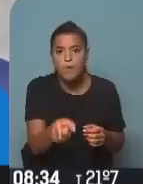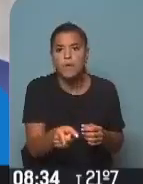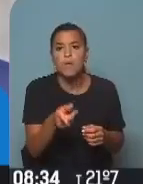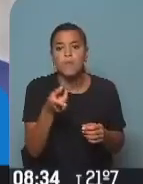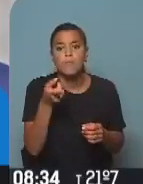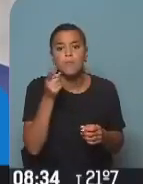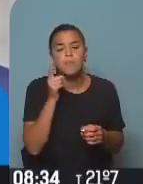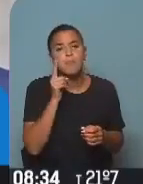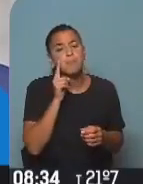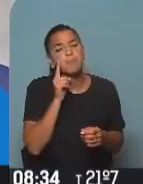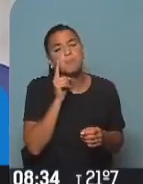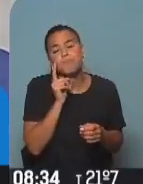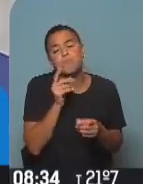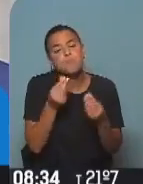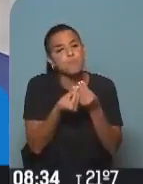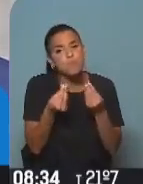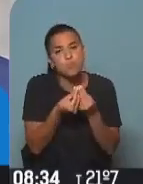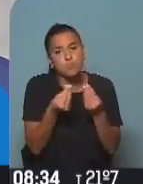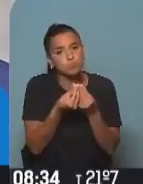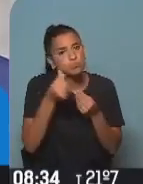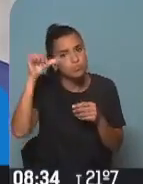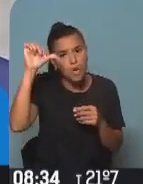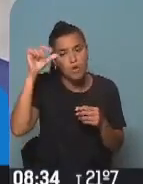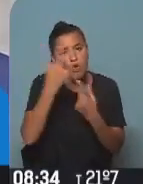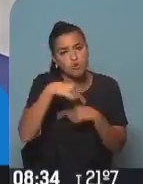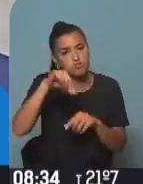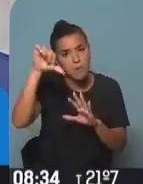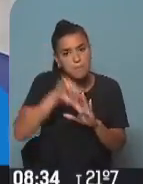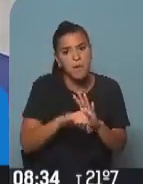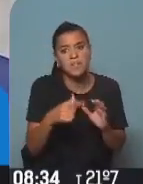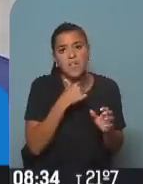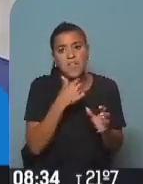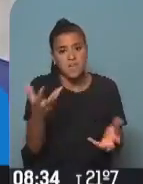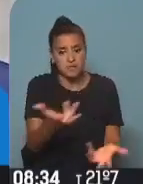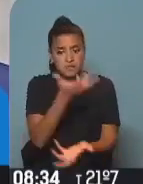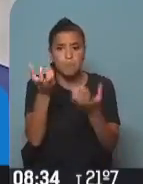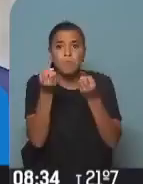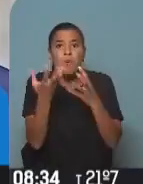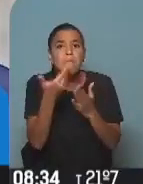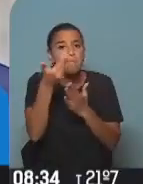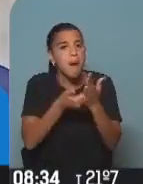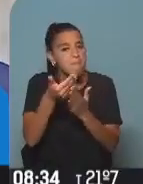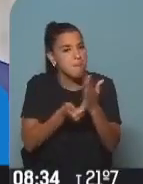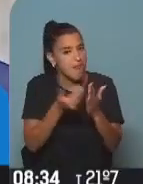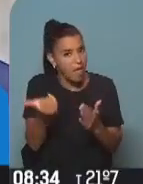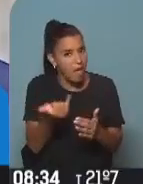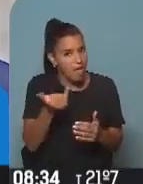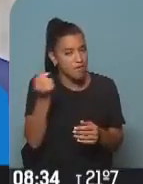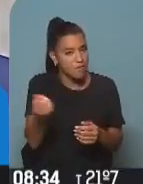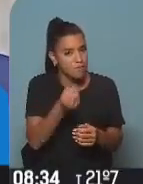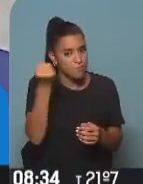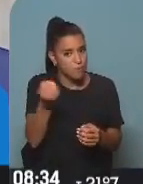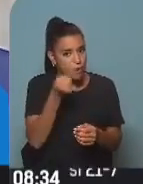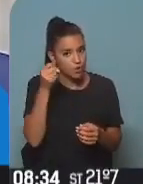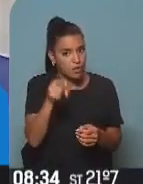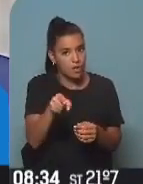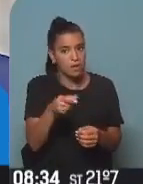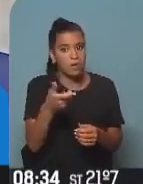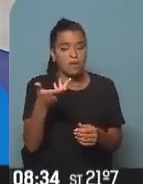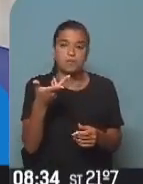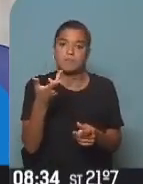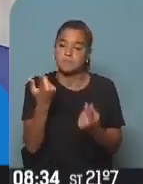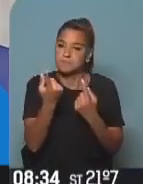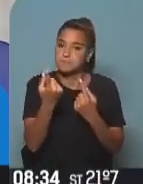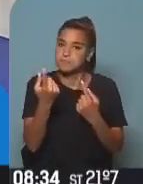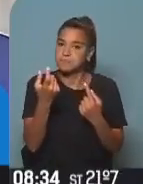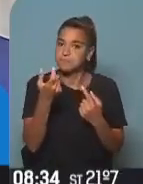de negligencia de parte de la empresa y que querían que eso se queme por los papeles que allí había, que implicaban a muchos personajes